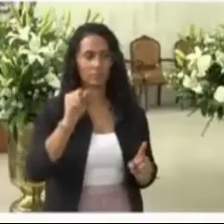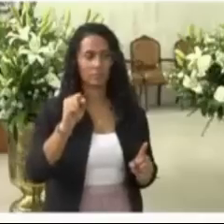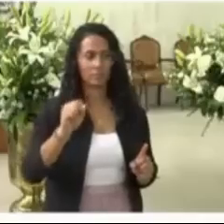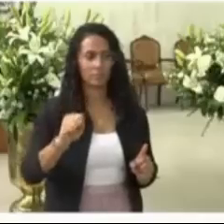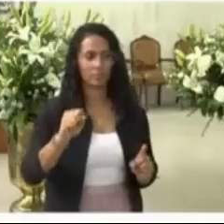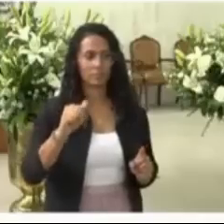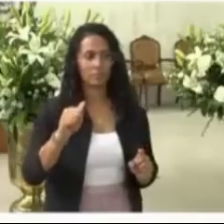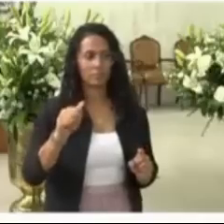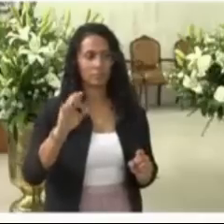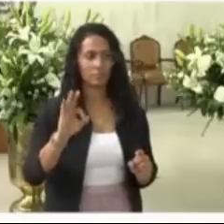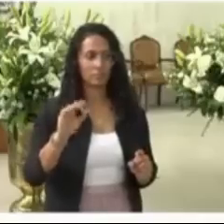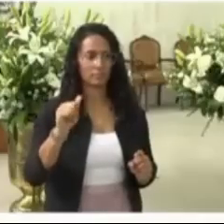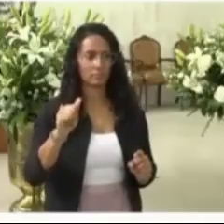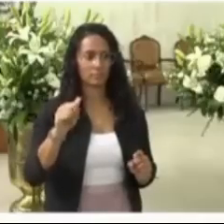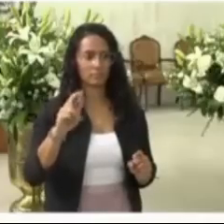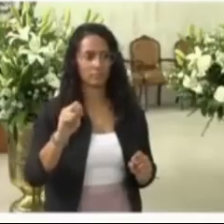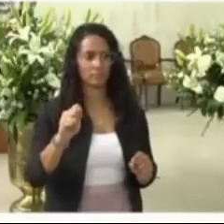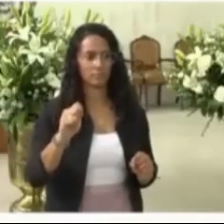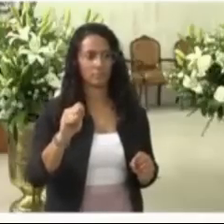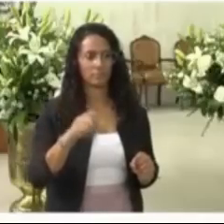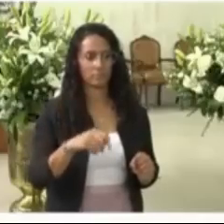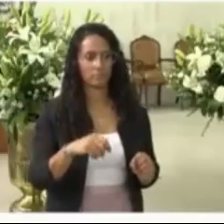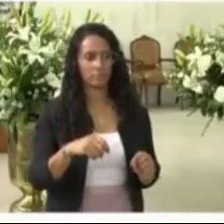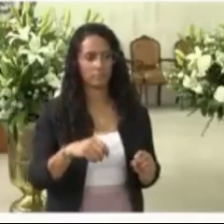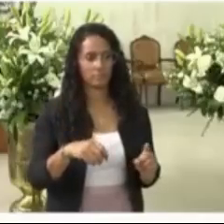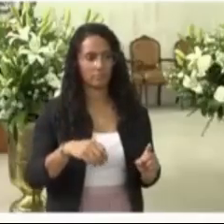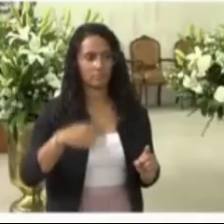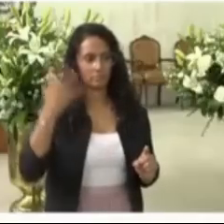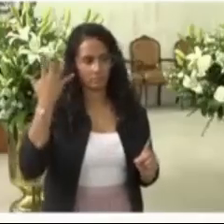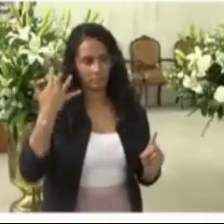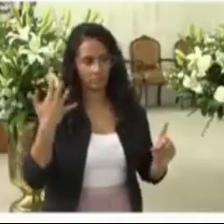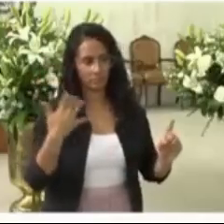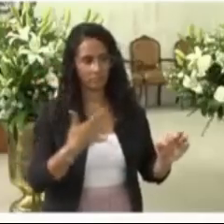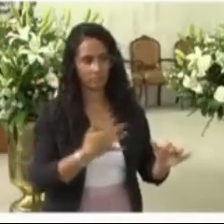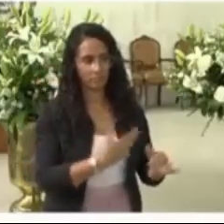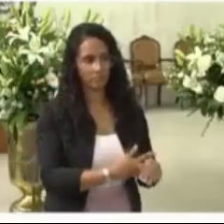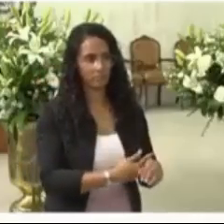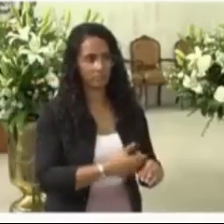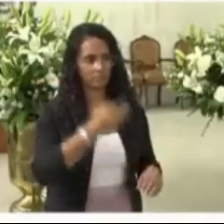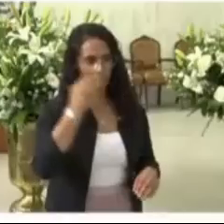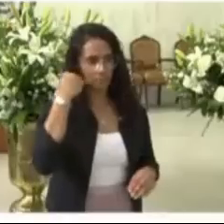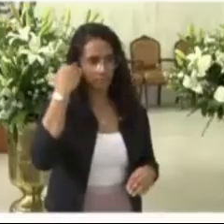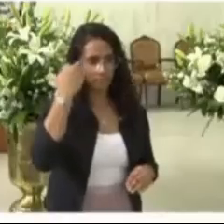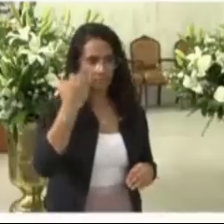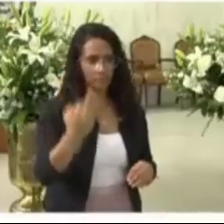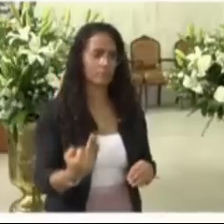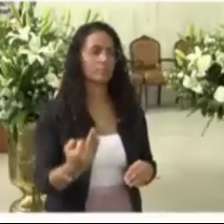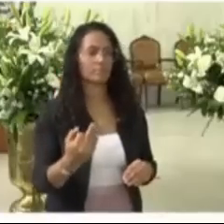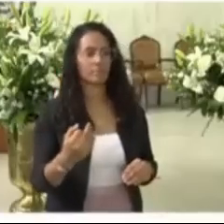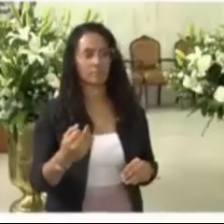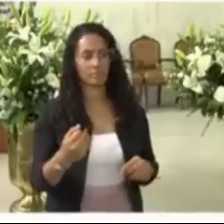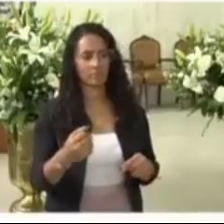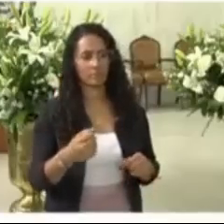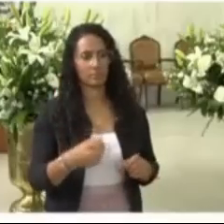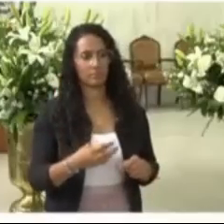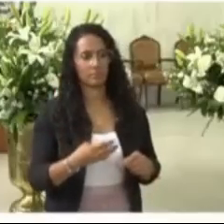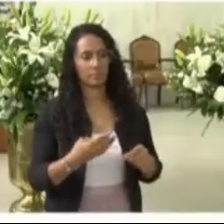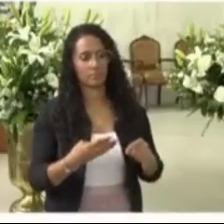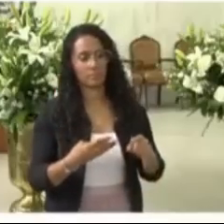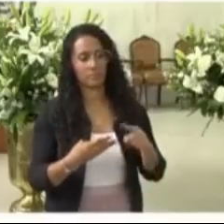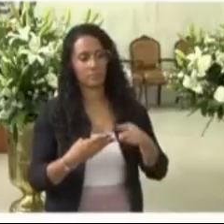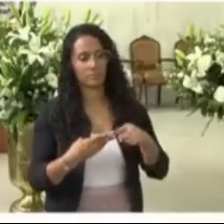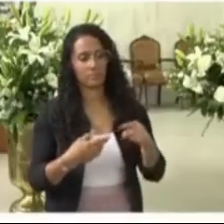lleva precisamente a humillarse, como claramente dice el versículo 3 de este capítulo 20 del segundo libro